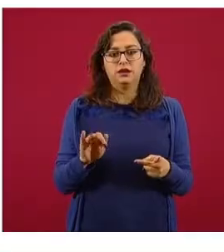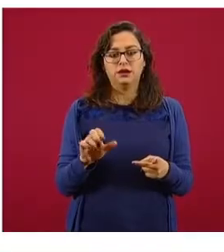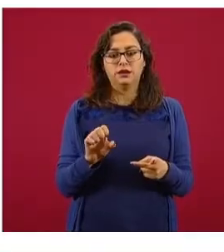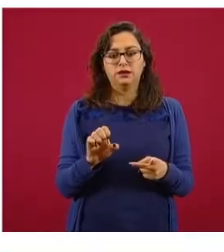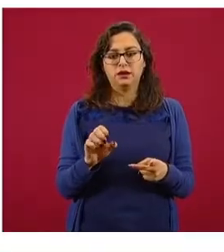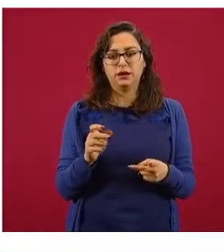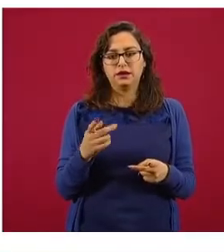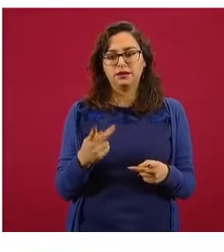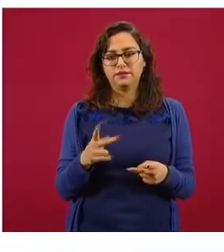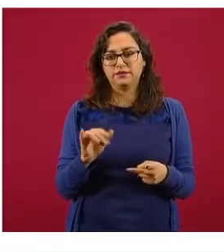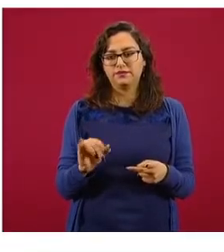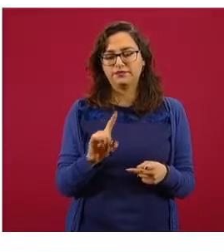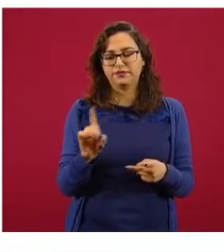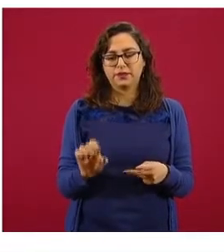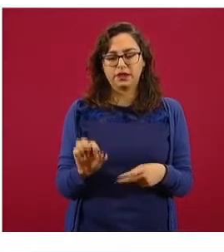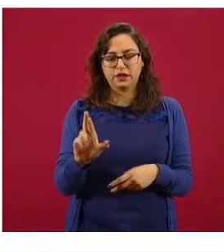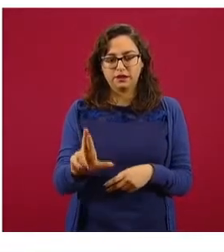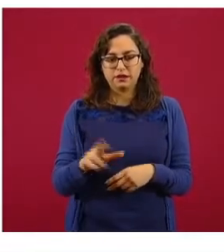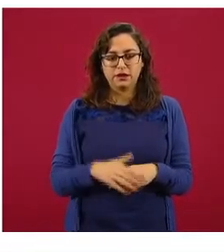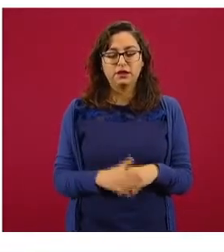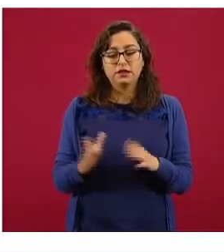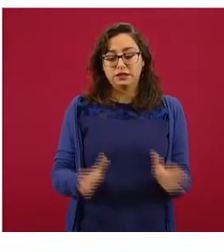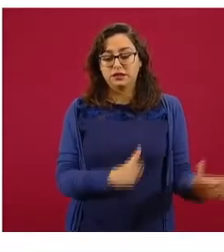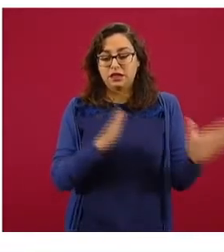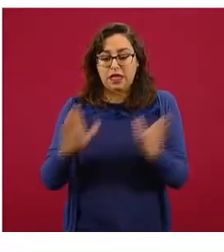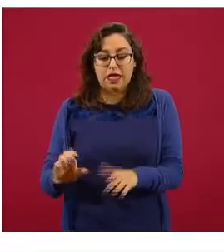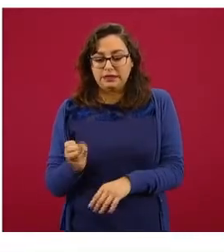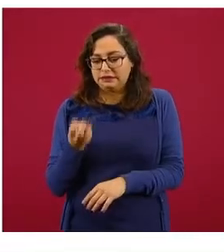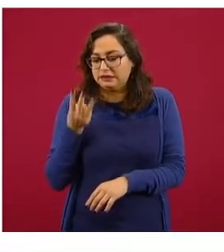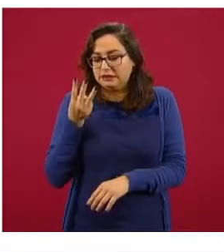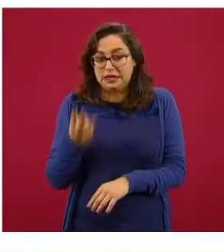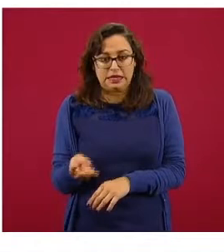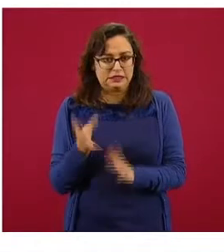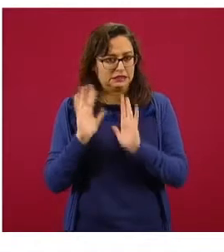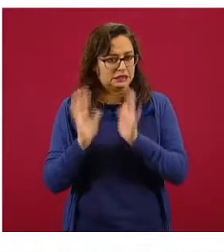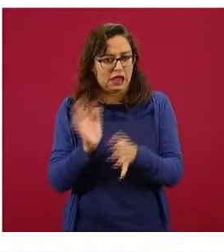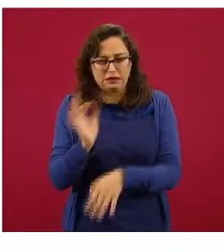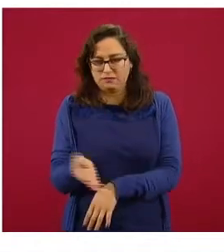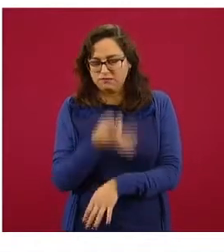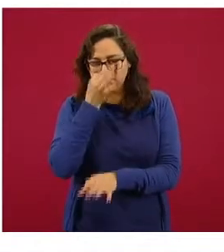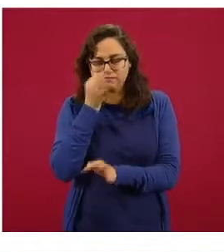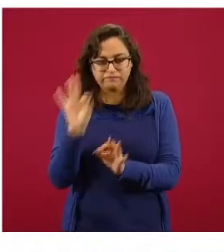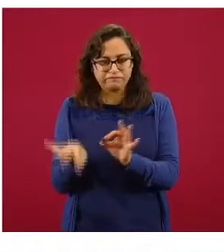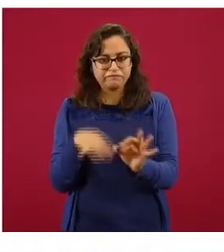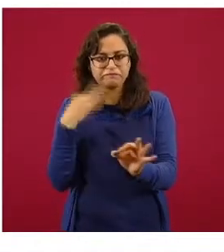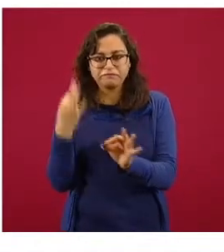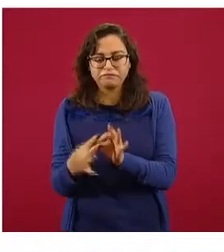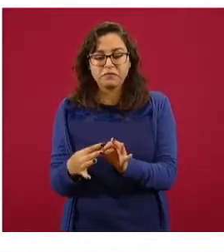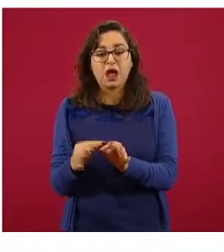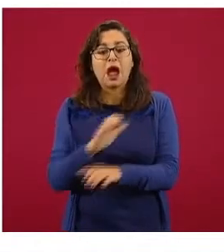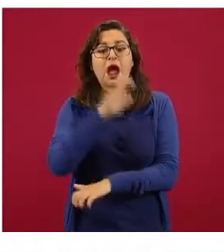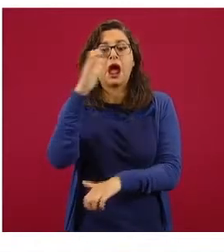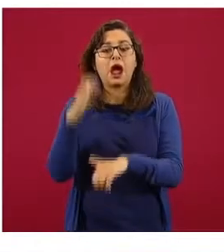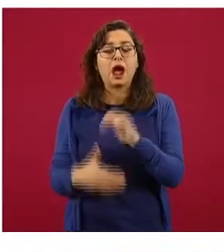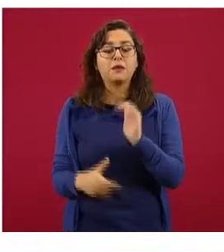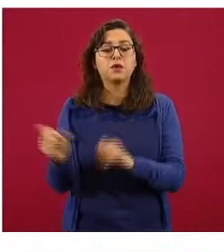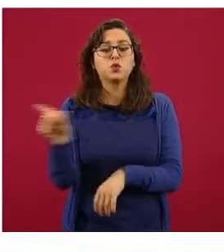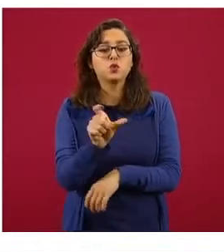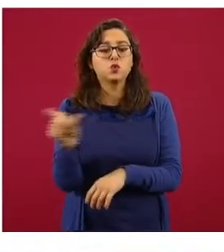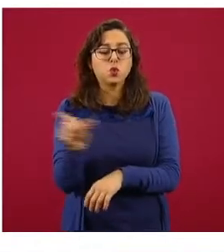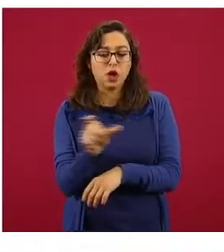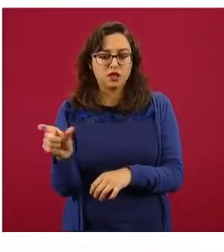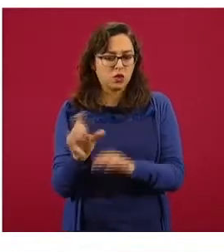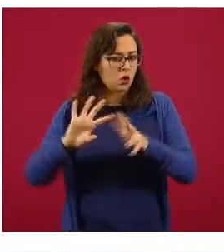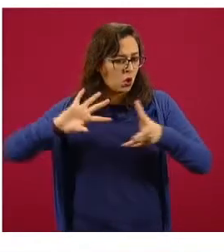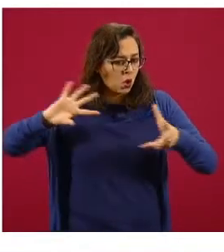Pfizer está terminando su fase 3, como les decía yo hace una semana, ya señalaron cuándo terminan su presentación con todos